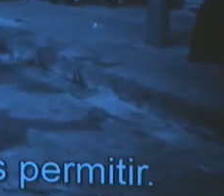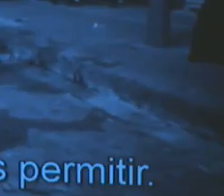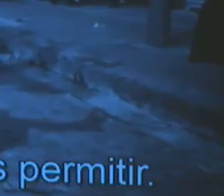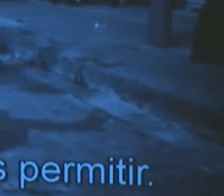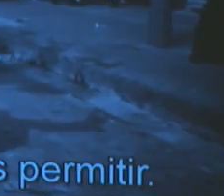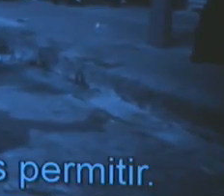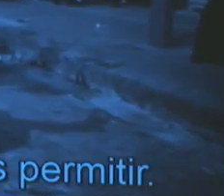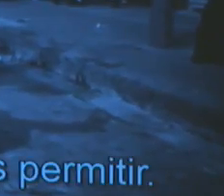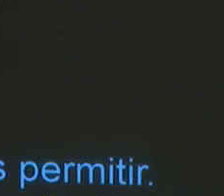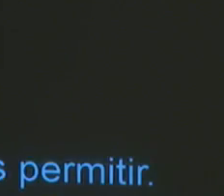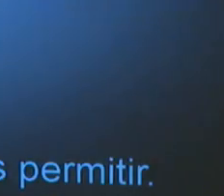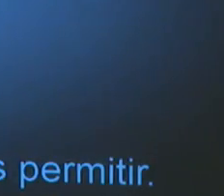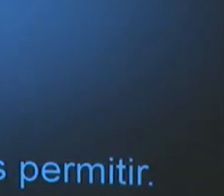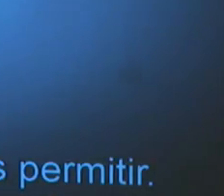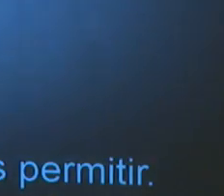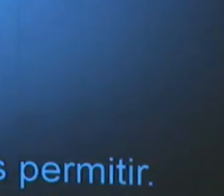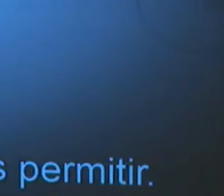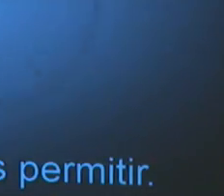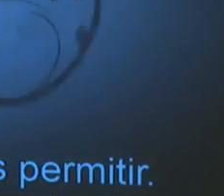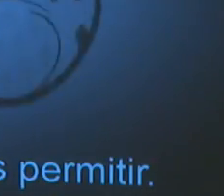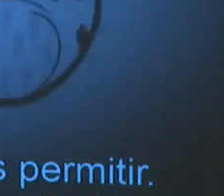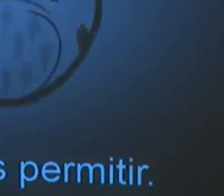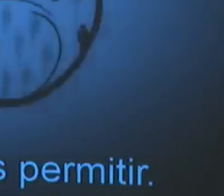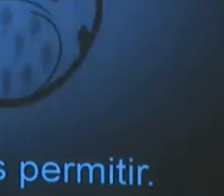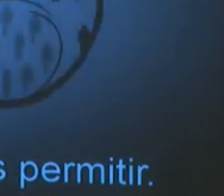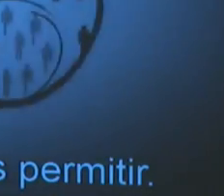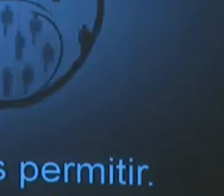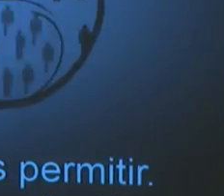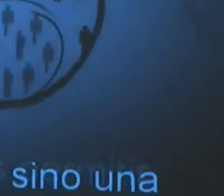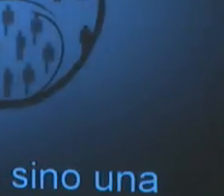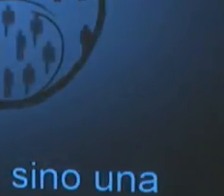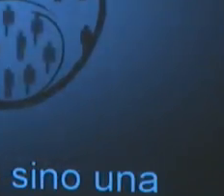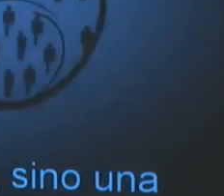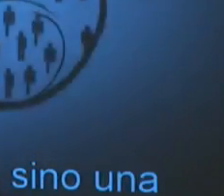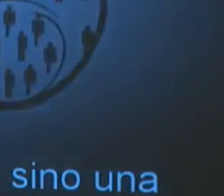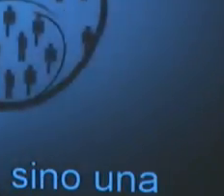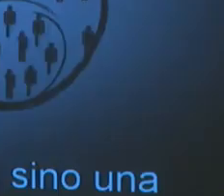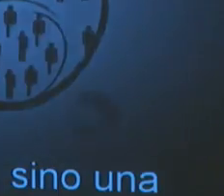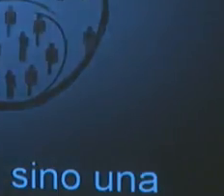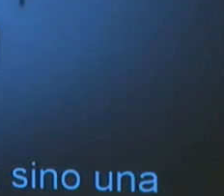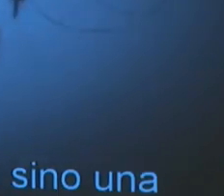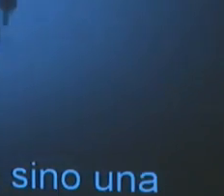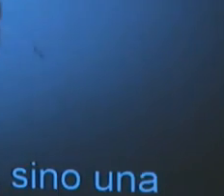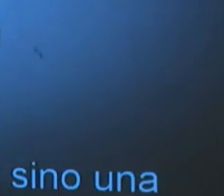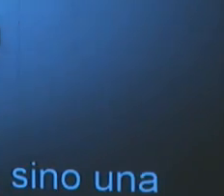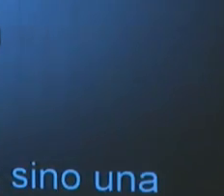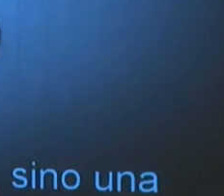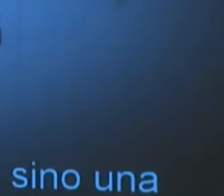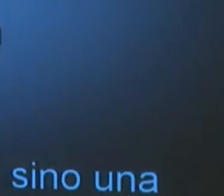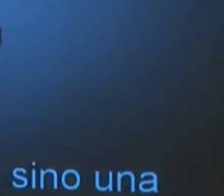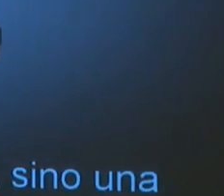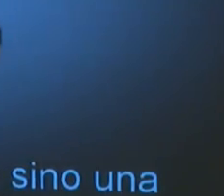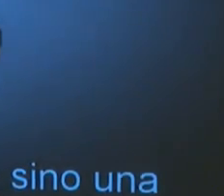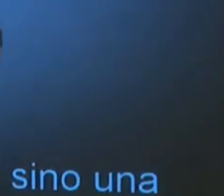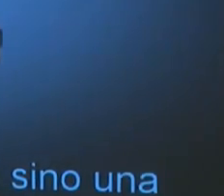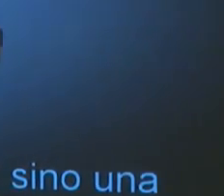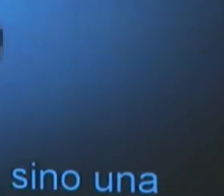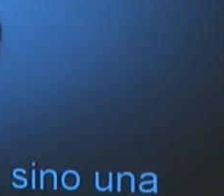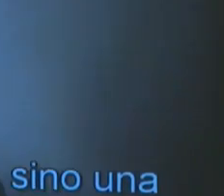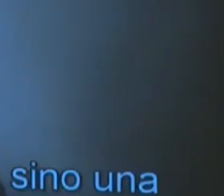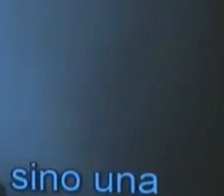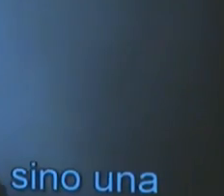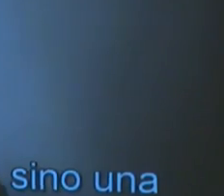y abusos que a estas alturas no debemos permitir y sabemos que no es ni exclusión ni integración lo que necesitamos sin una verdadera